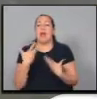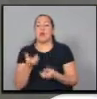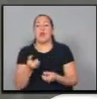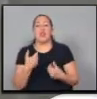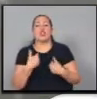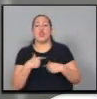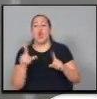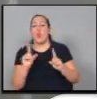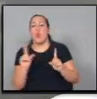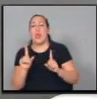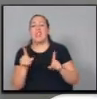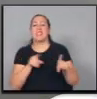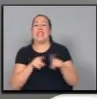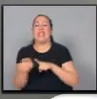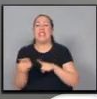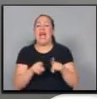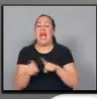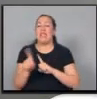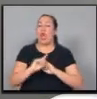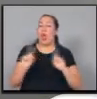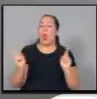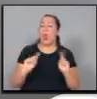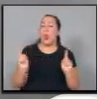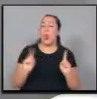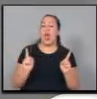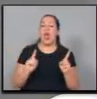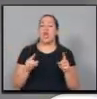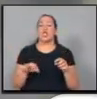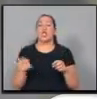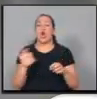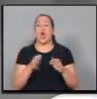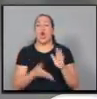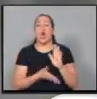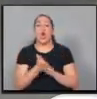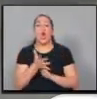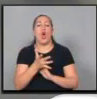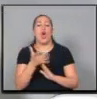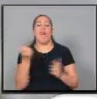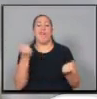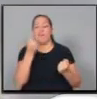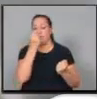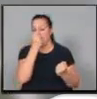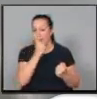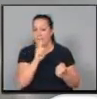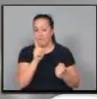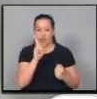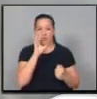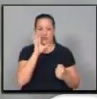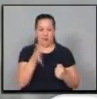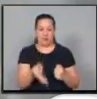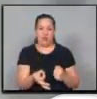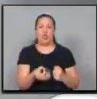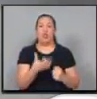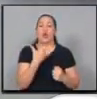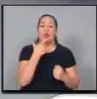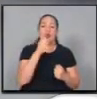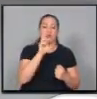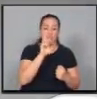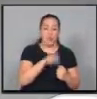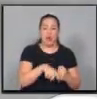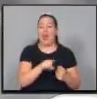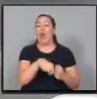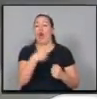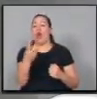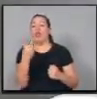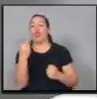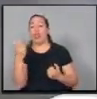esta supuesta picada o de trayecto alocado. No, acá se ve claramente como el Surán y como los otros 2